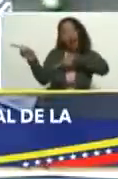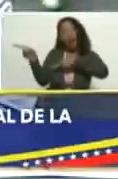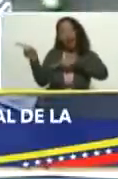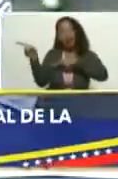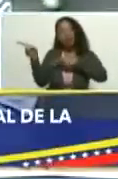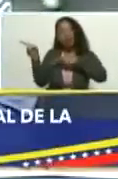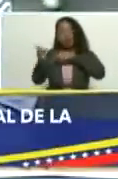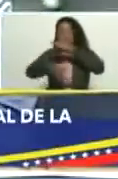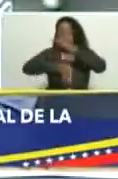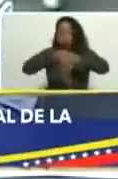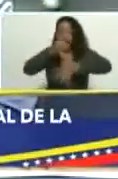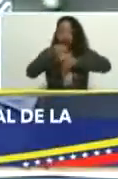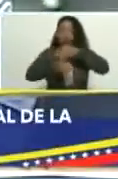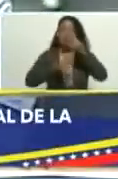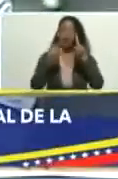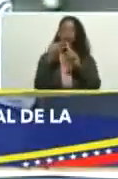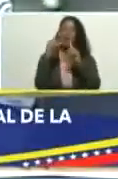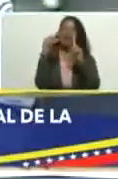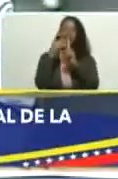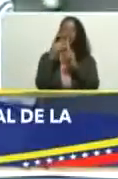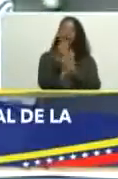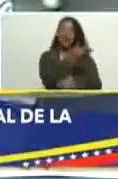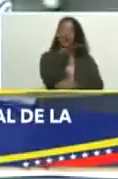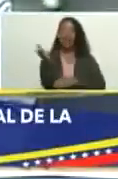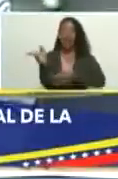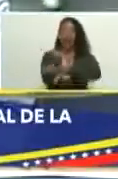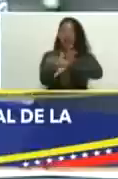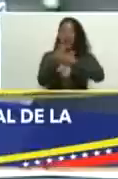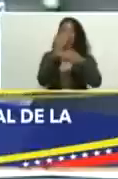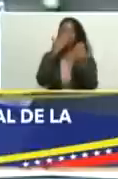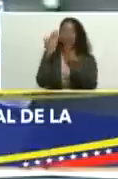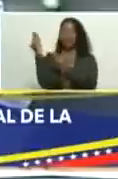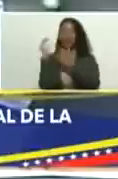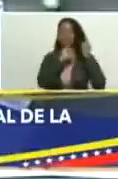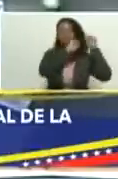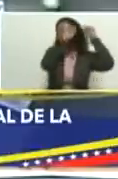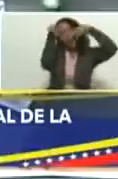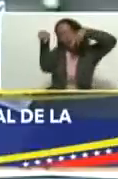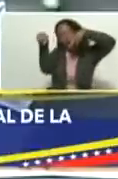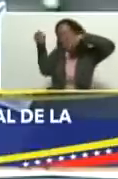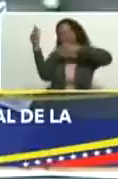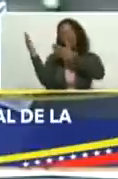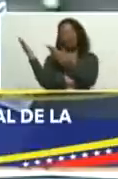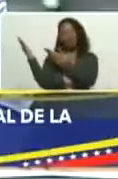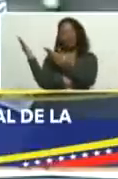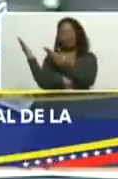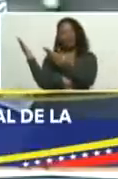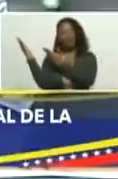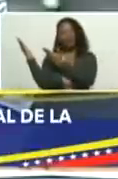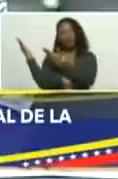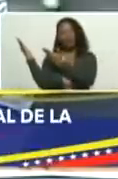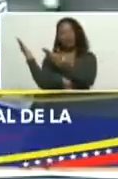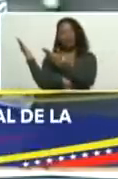obrera. ¿Ah? Con ustedes el gobernador Rafael Evangelista Lacaba.